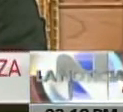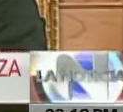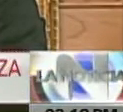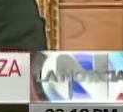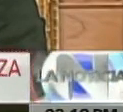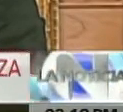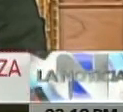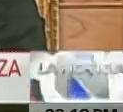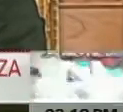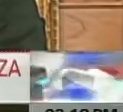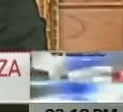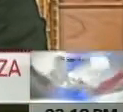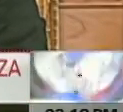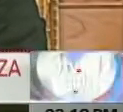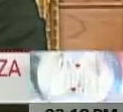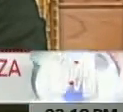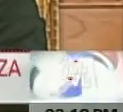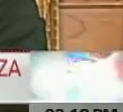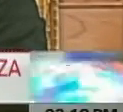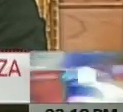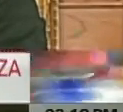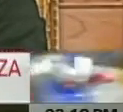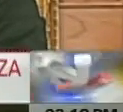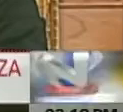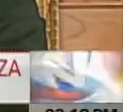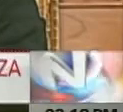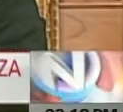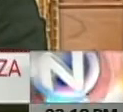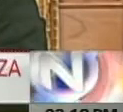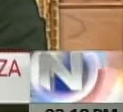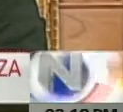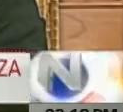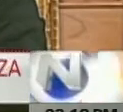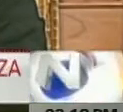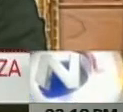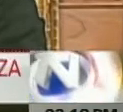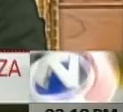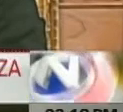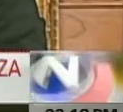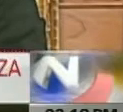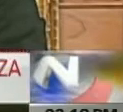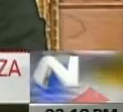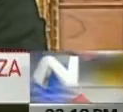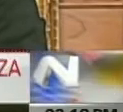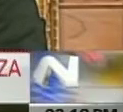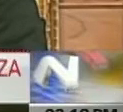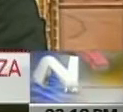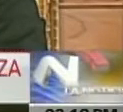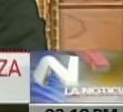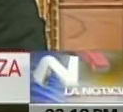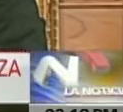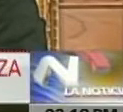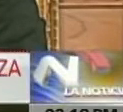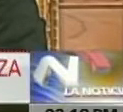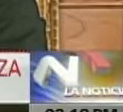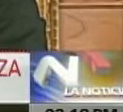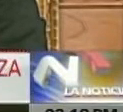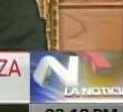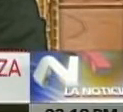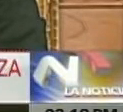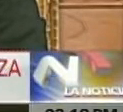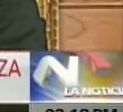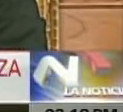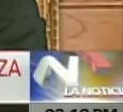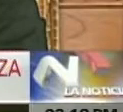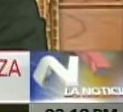marcha, y ahora en marcha acelerada, el arco minero del Orinoco, el motor número 8. Así